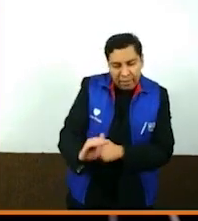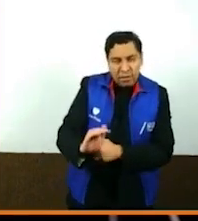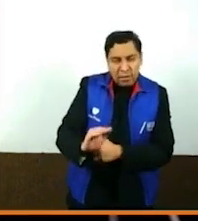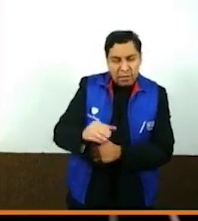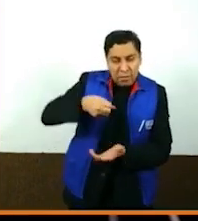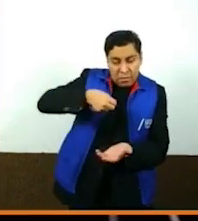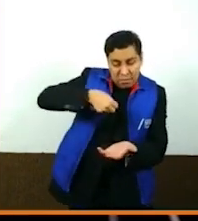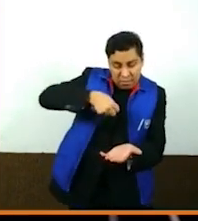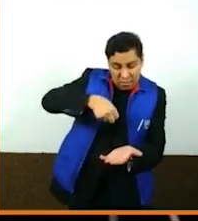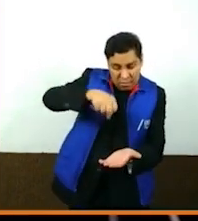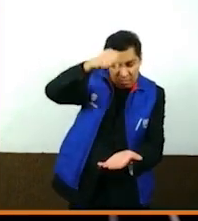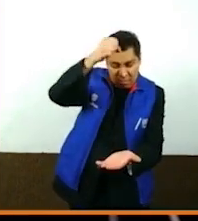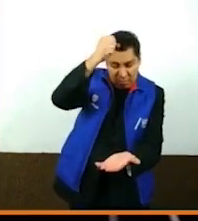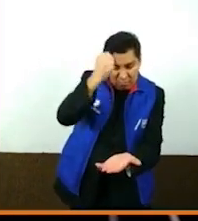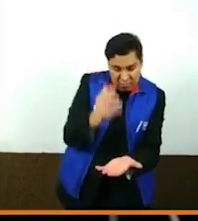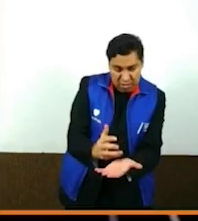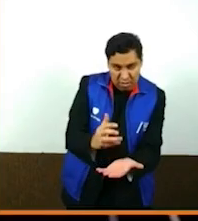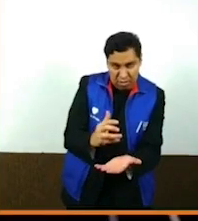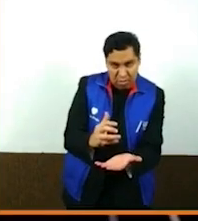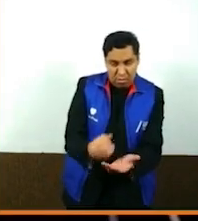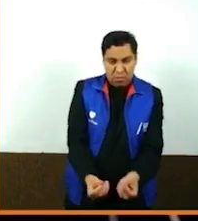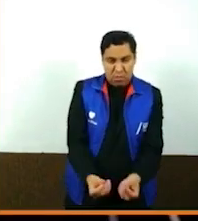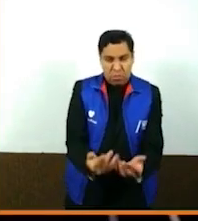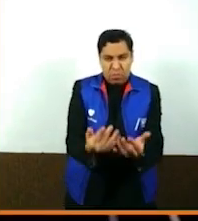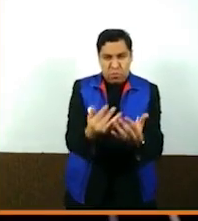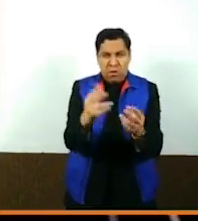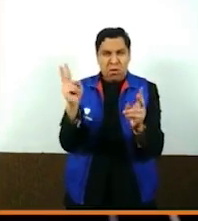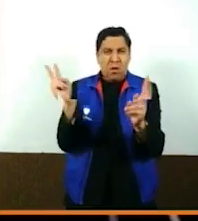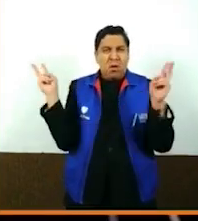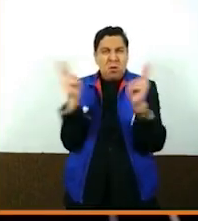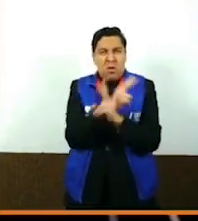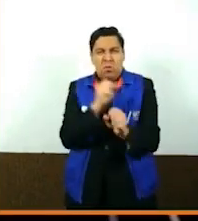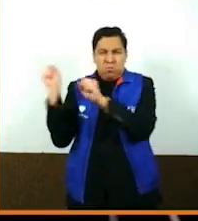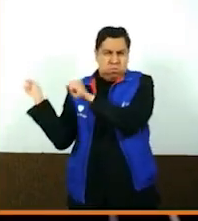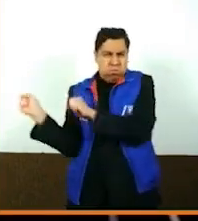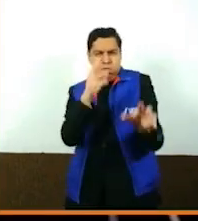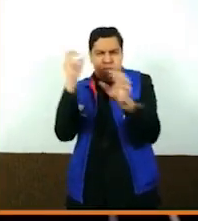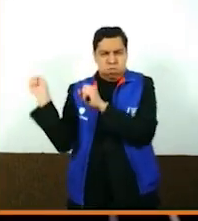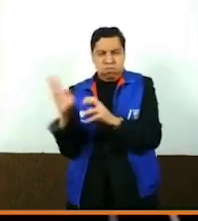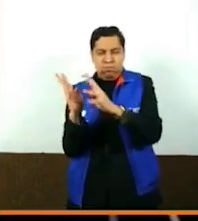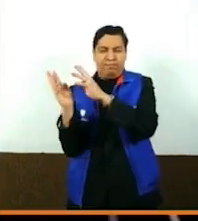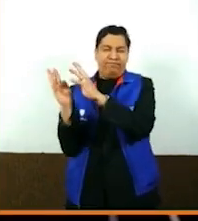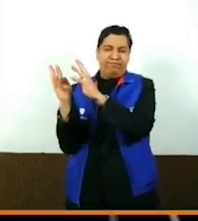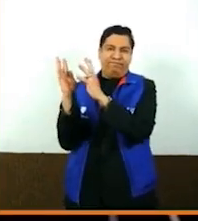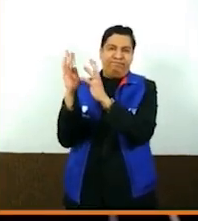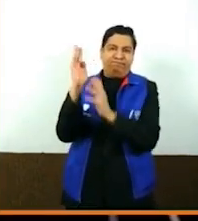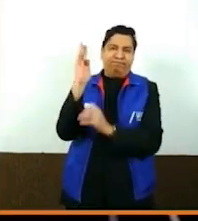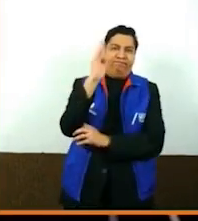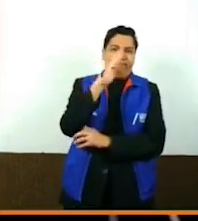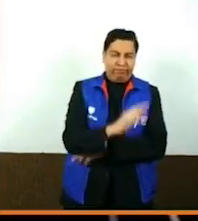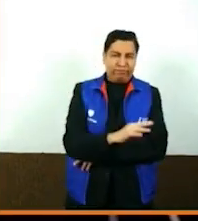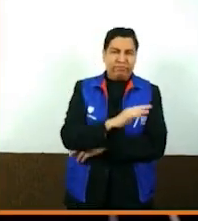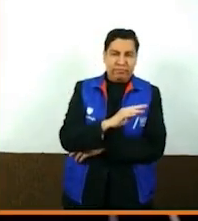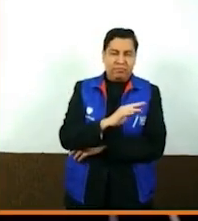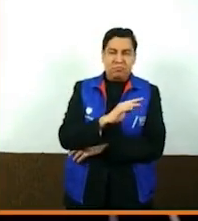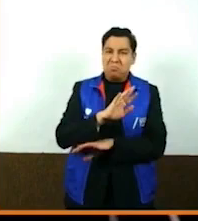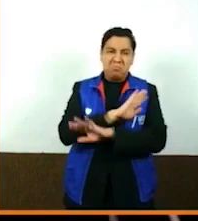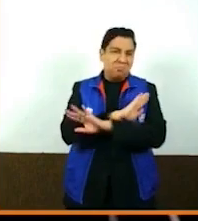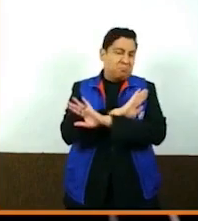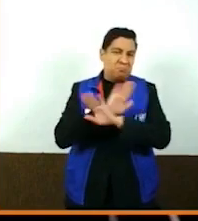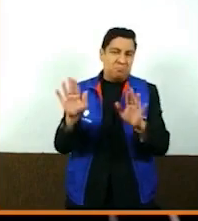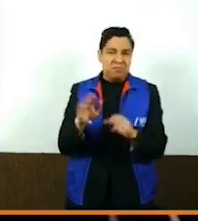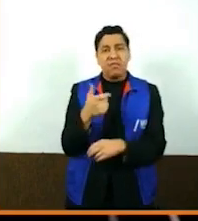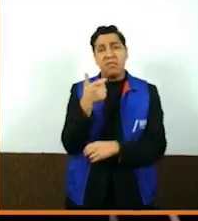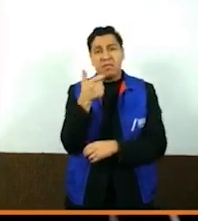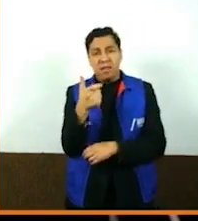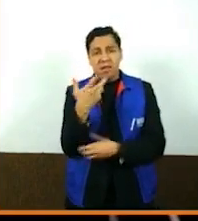el maíz y hay aire muy fuerte, ese aire tumba el maíz y se acabó la cosecha. Se acabó la cosecha, se acabó